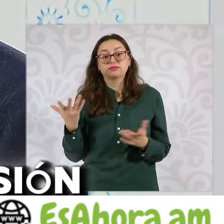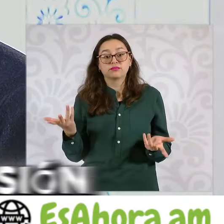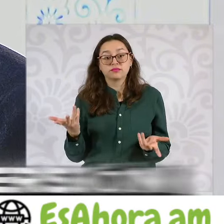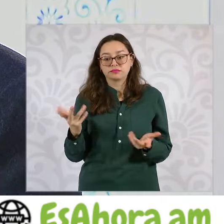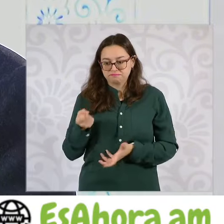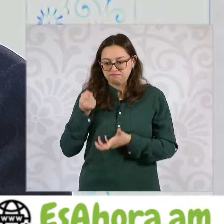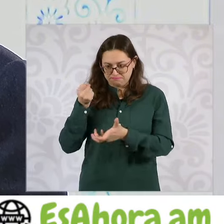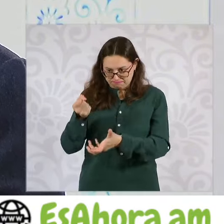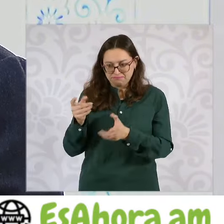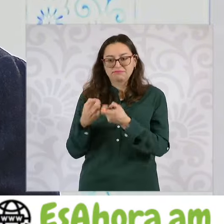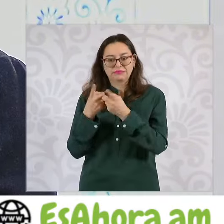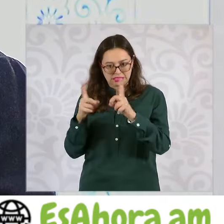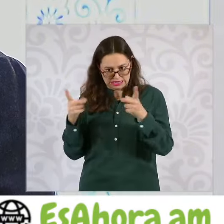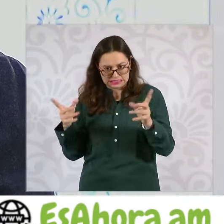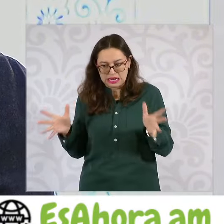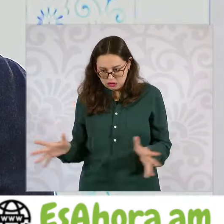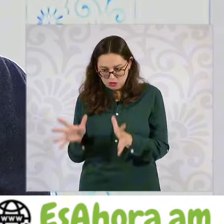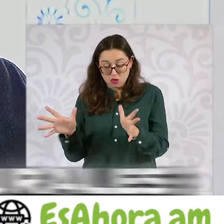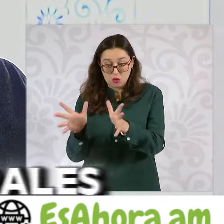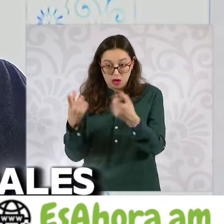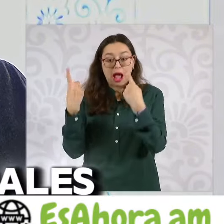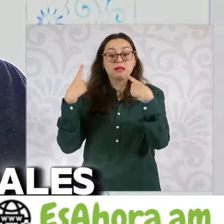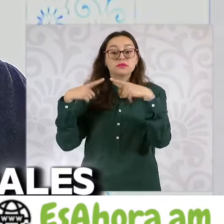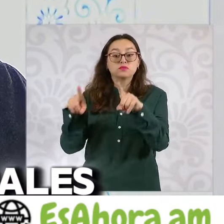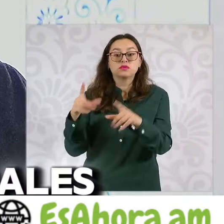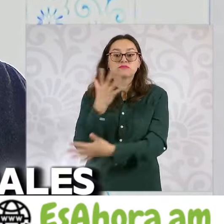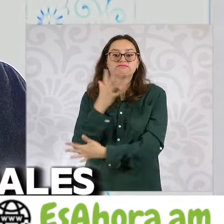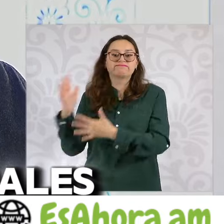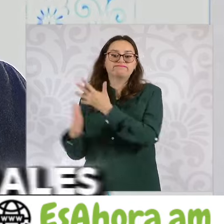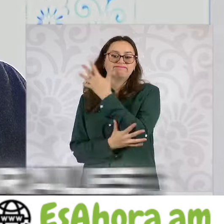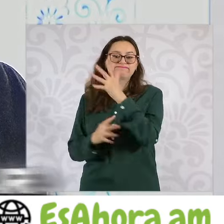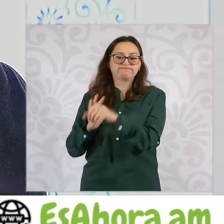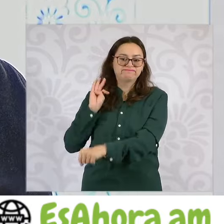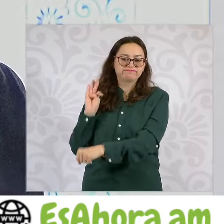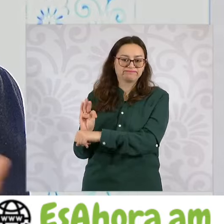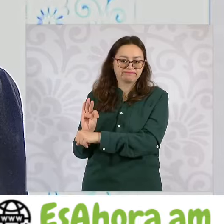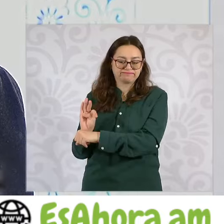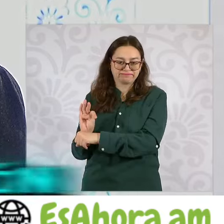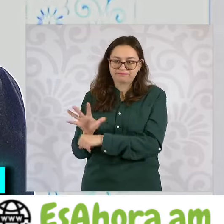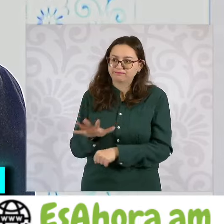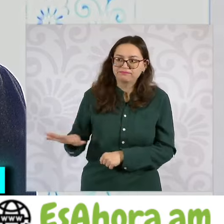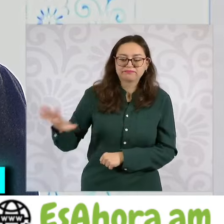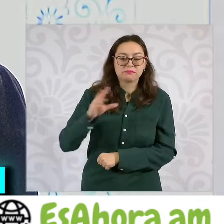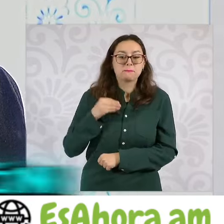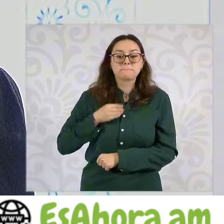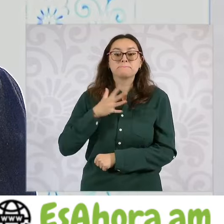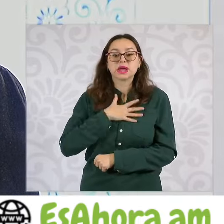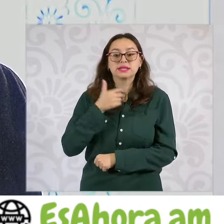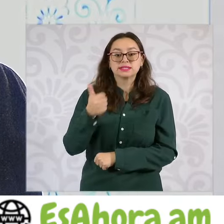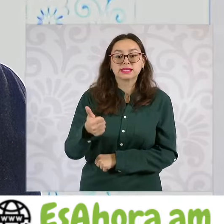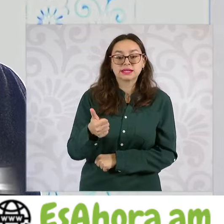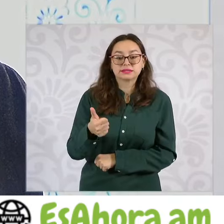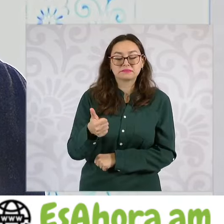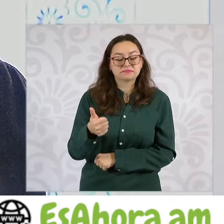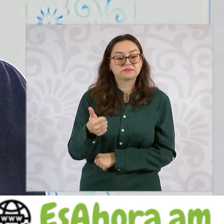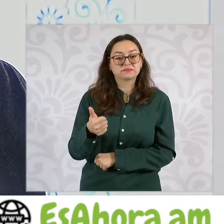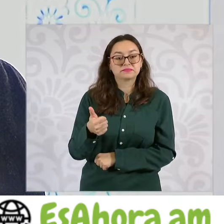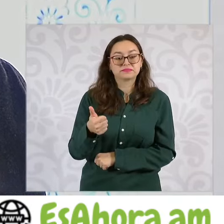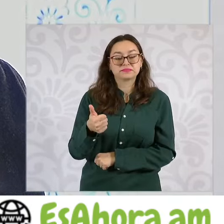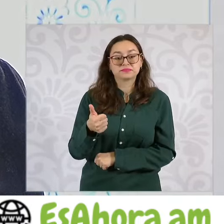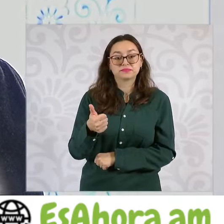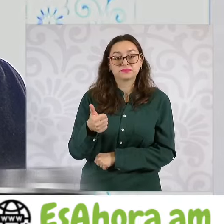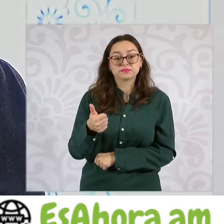la inversión, protege las reservas naturales y el bienestar de la población. Tanto